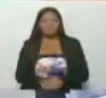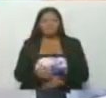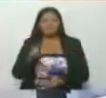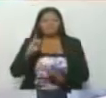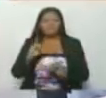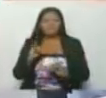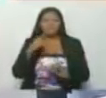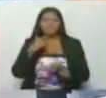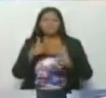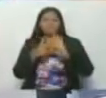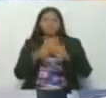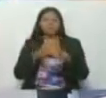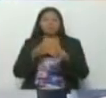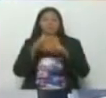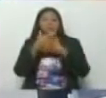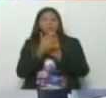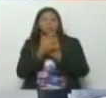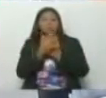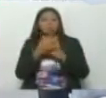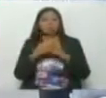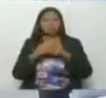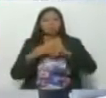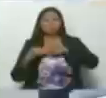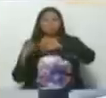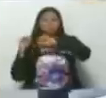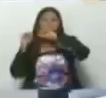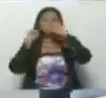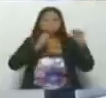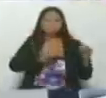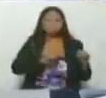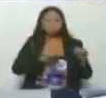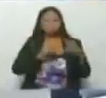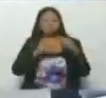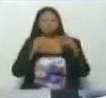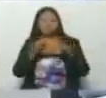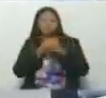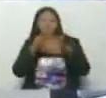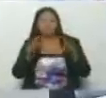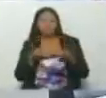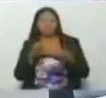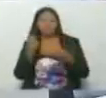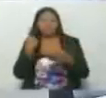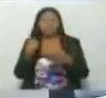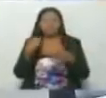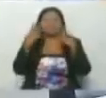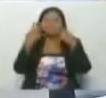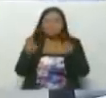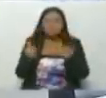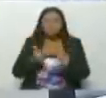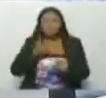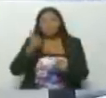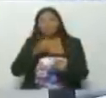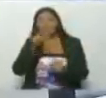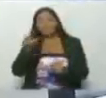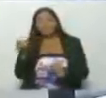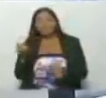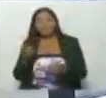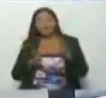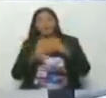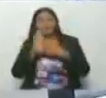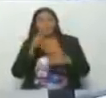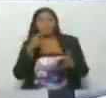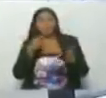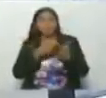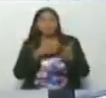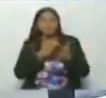se presentará en una situación de rebelión en contra del gobierno eso lo tiene que entender cualquiera aquí no hay aumento salarial